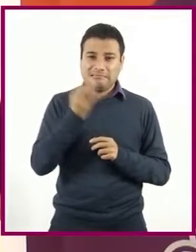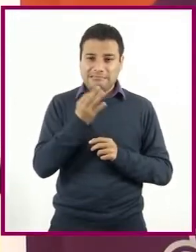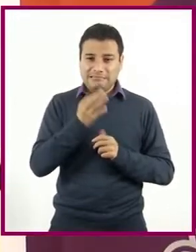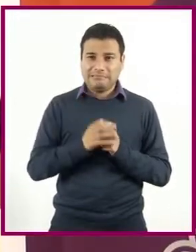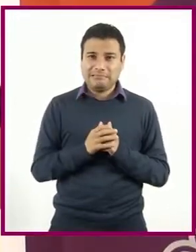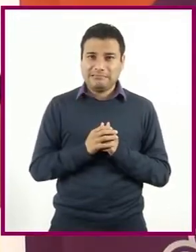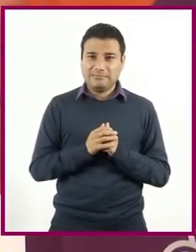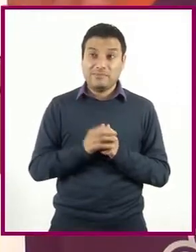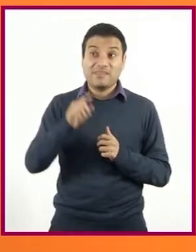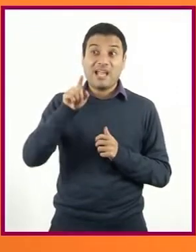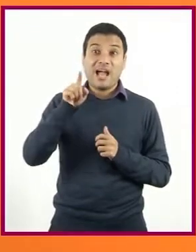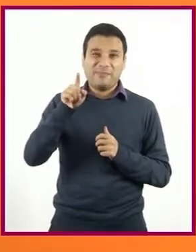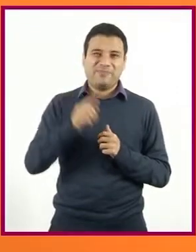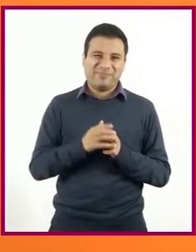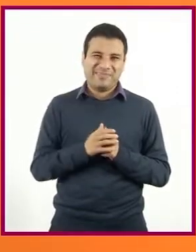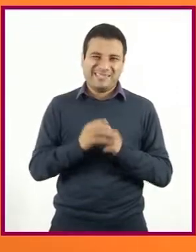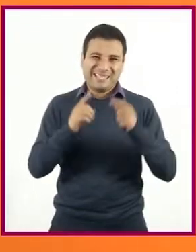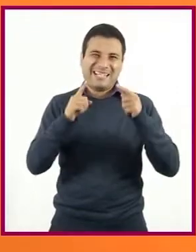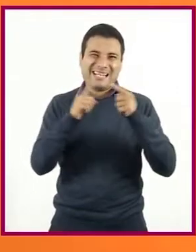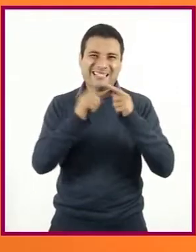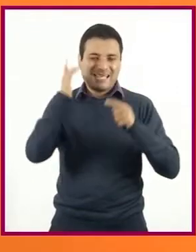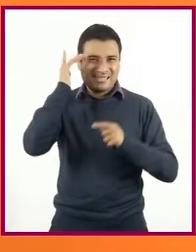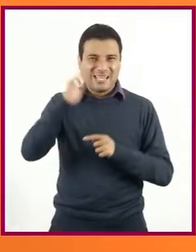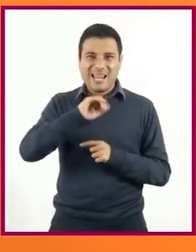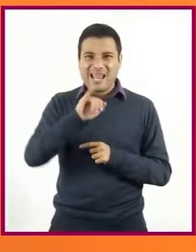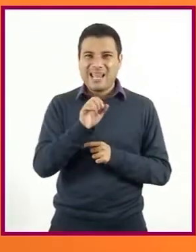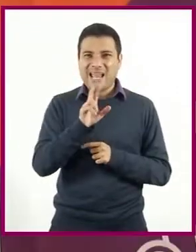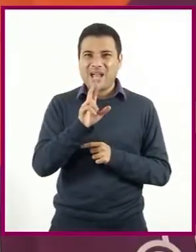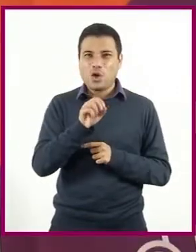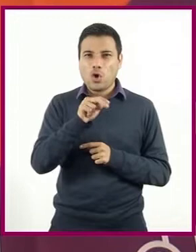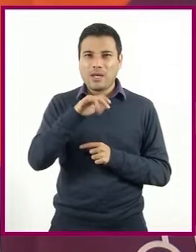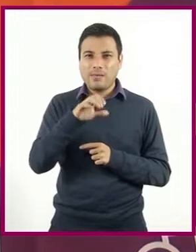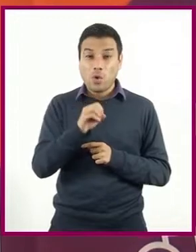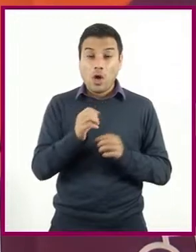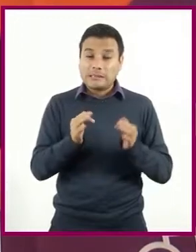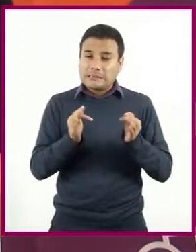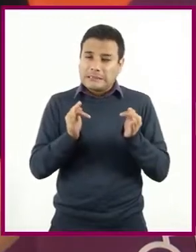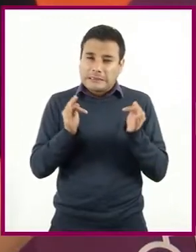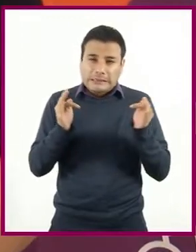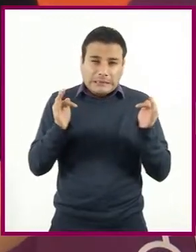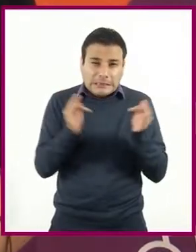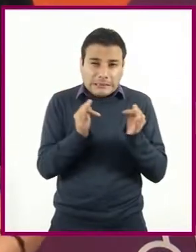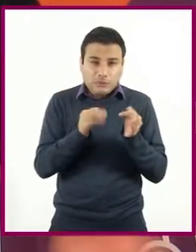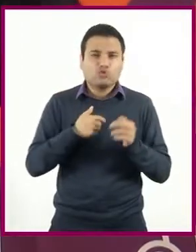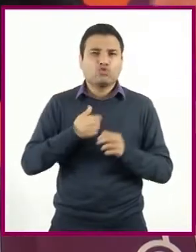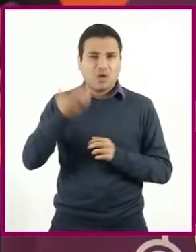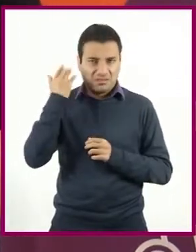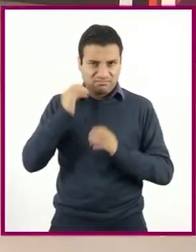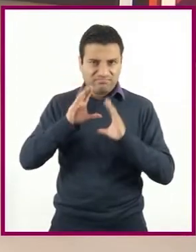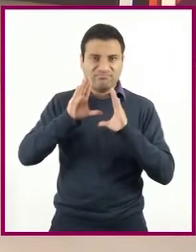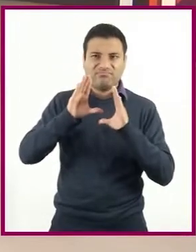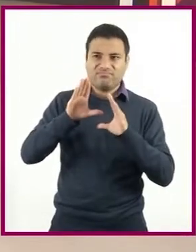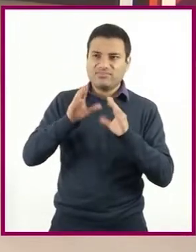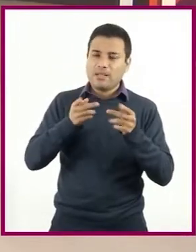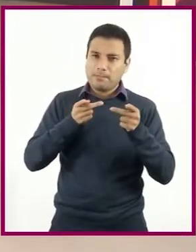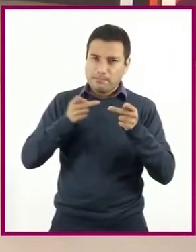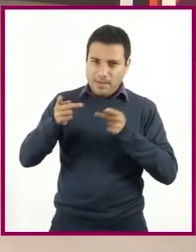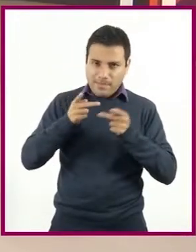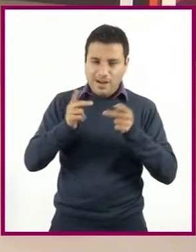porque en el convento de San Jerónimo hace tanto frío. Es más, hasta le enseñé a preparar rompope.